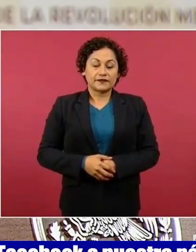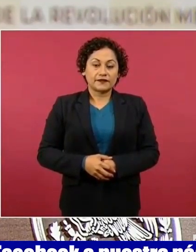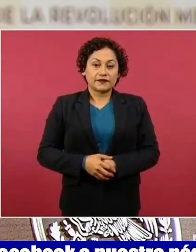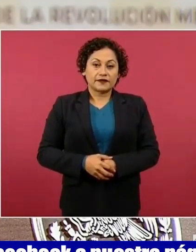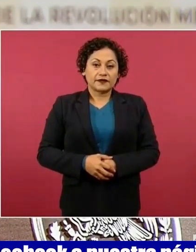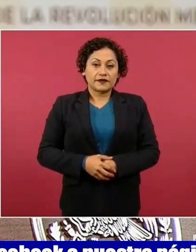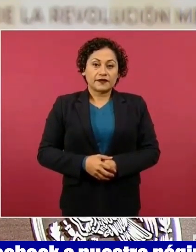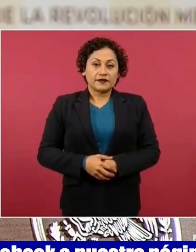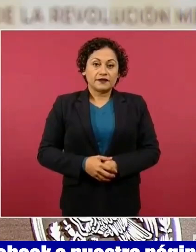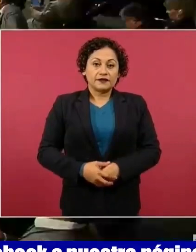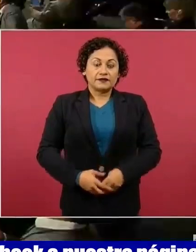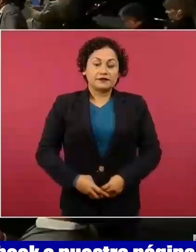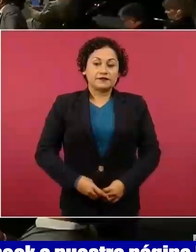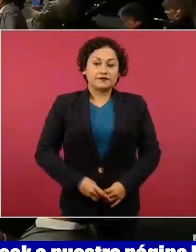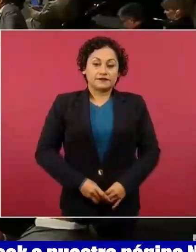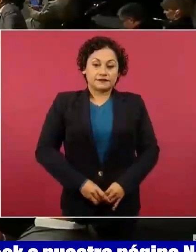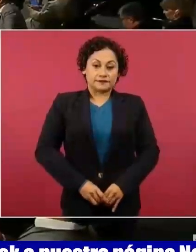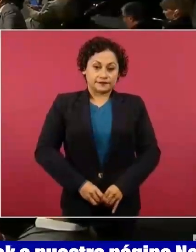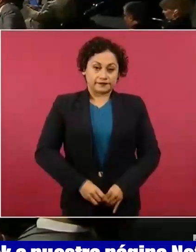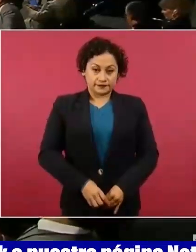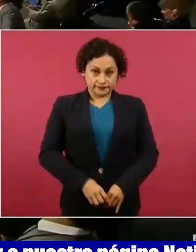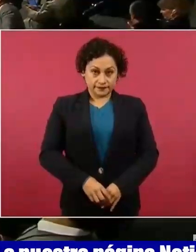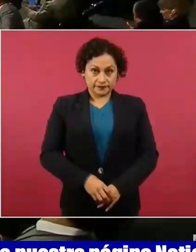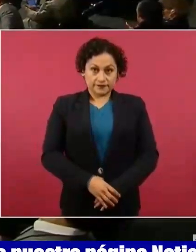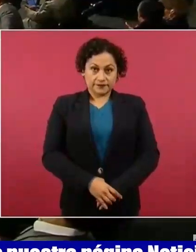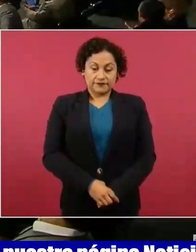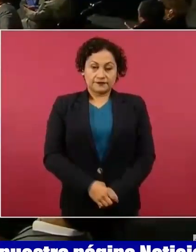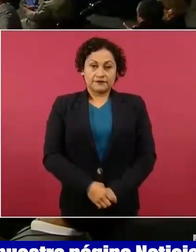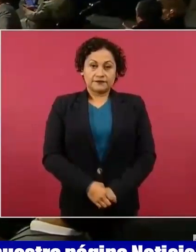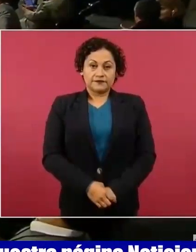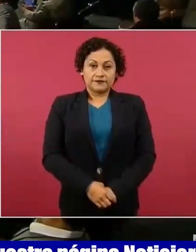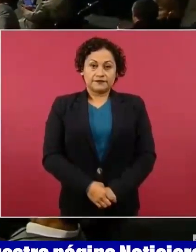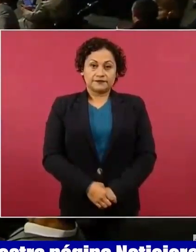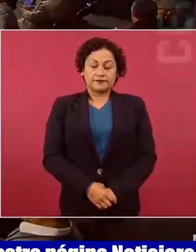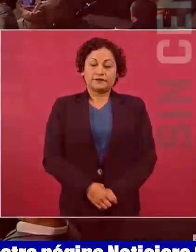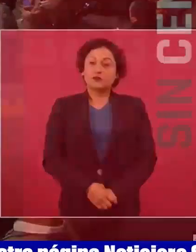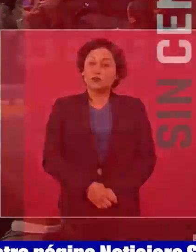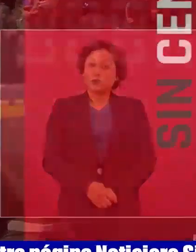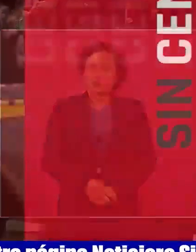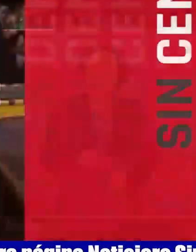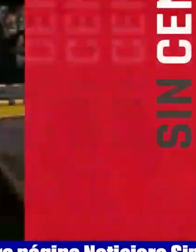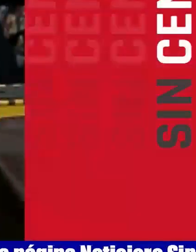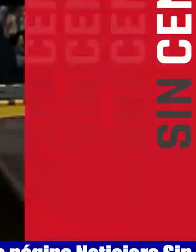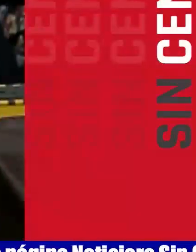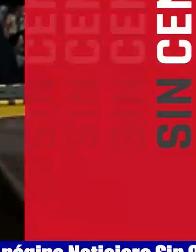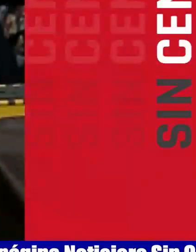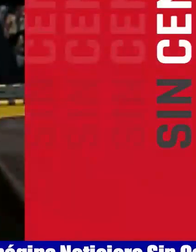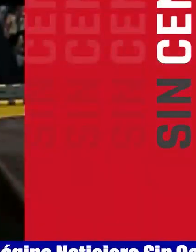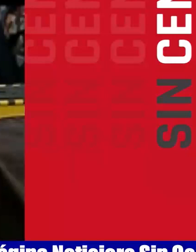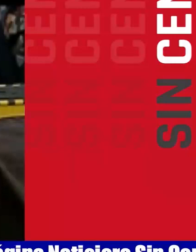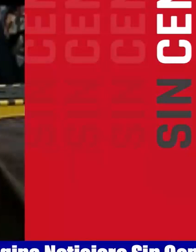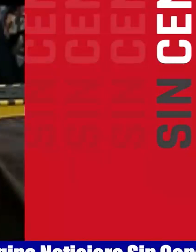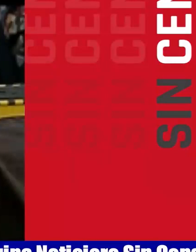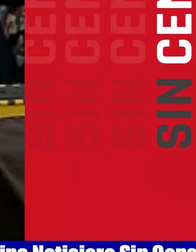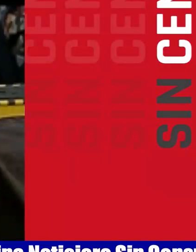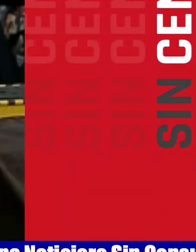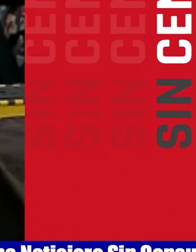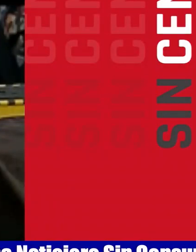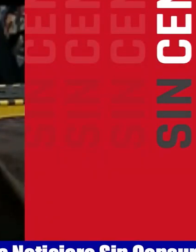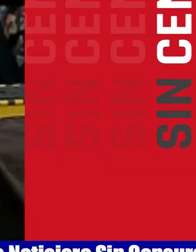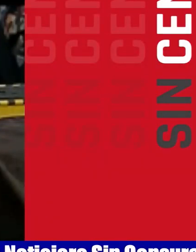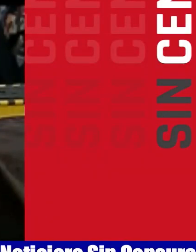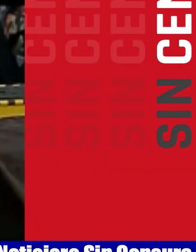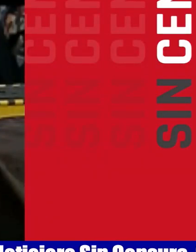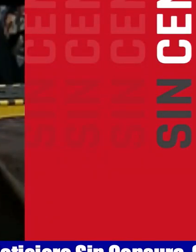su opinión al presidente, el reportero Iván Saldaña, sobre pues este balance muy pedorro que dio Ricardo